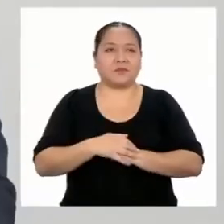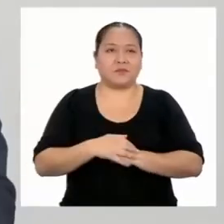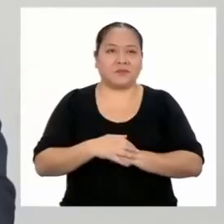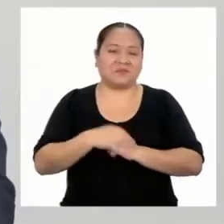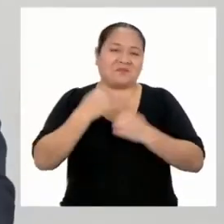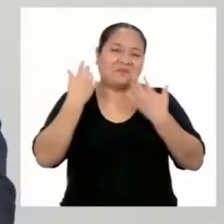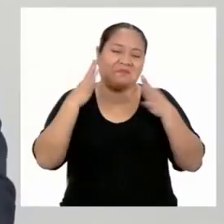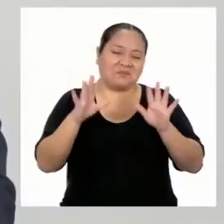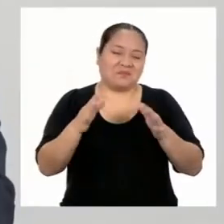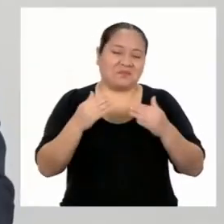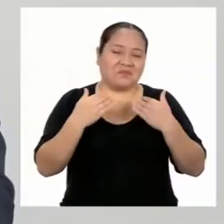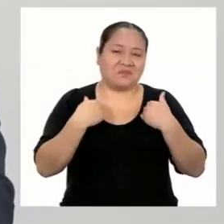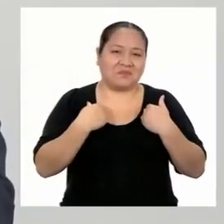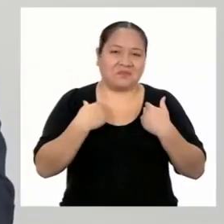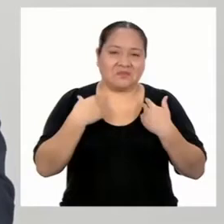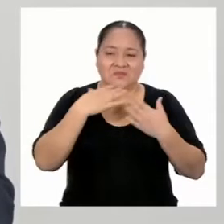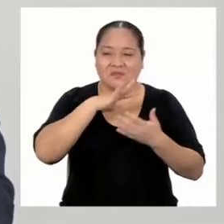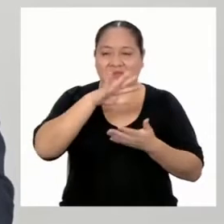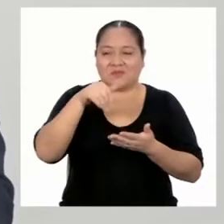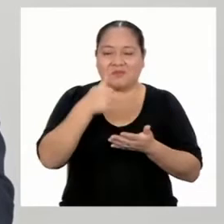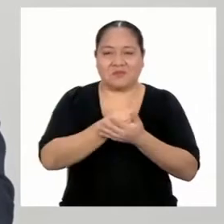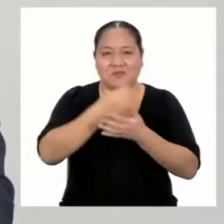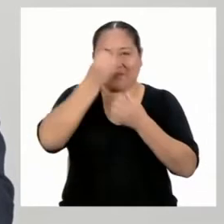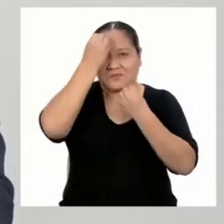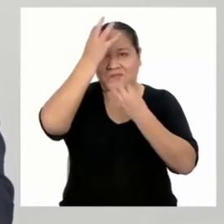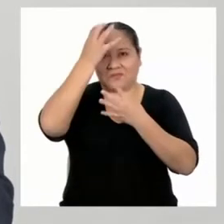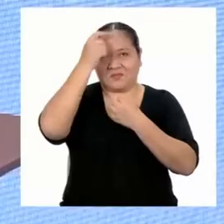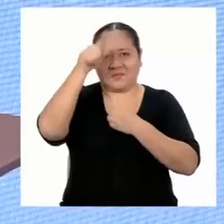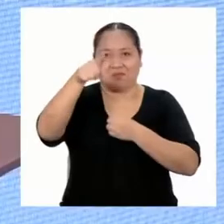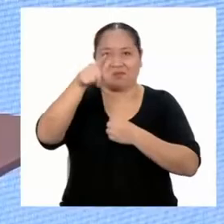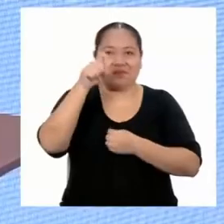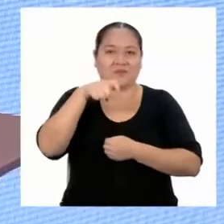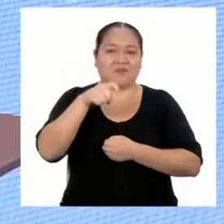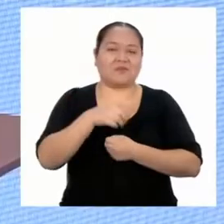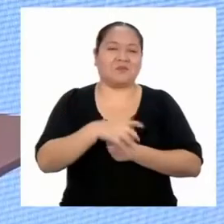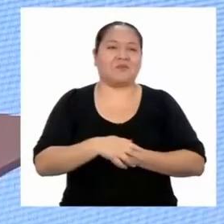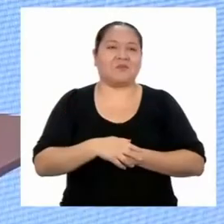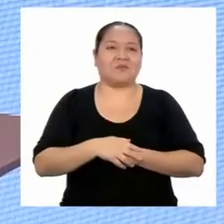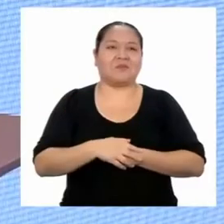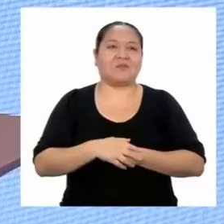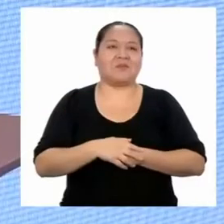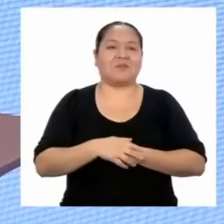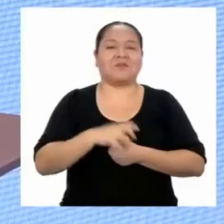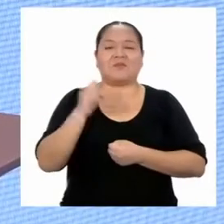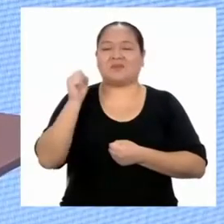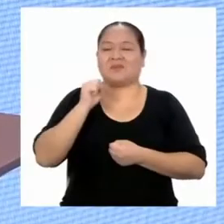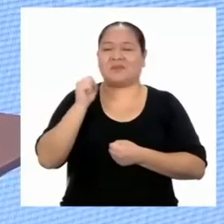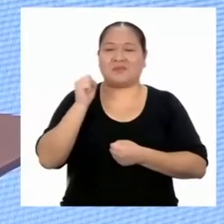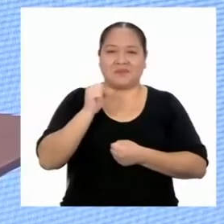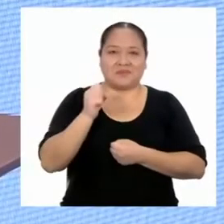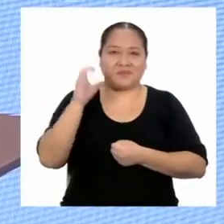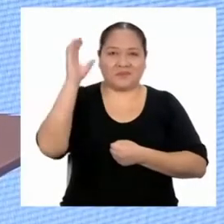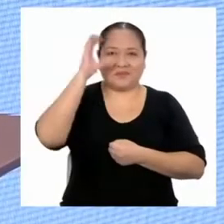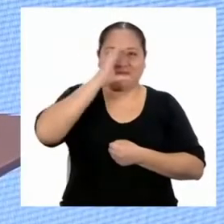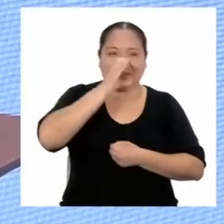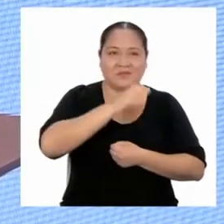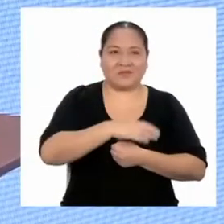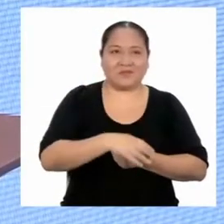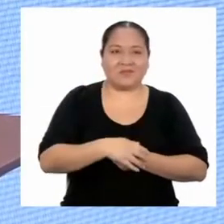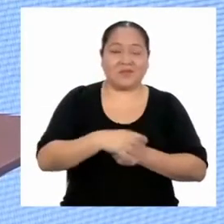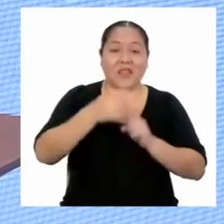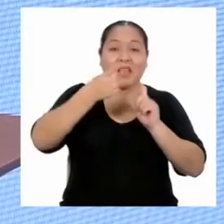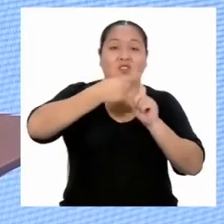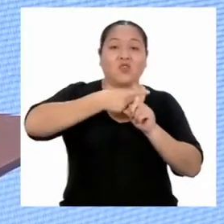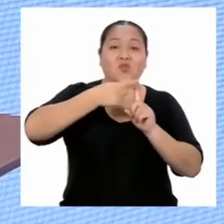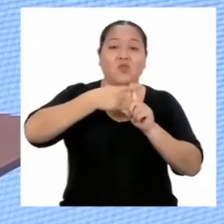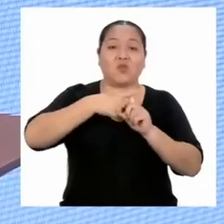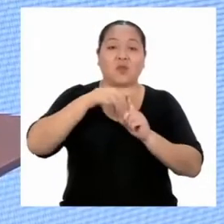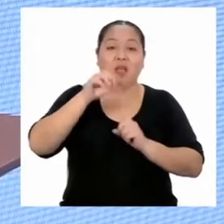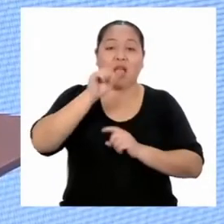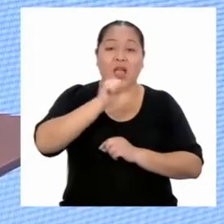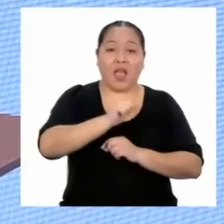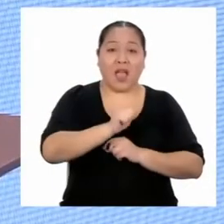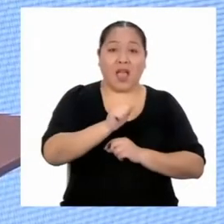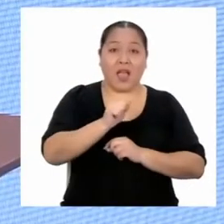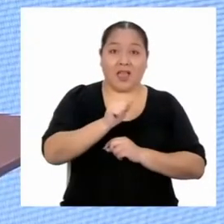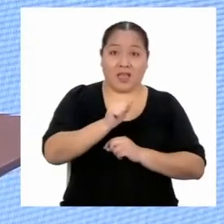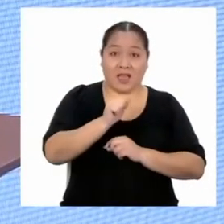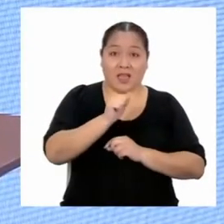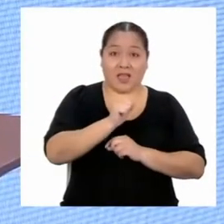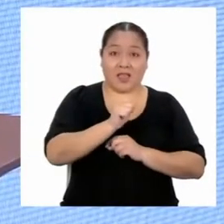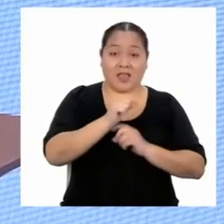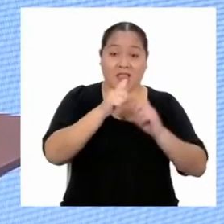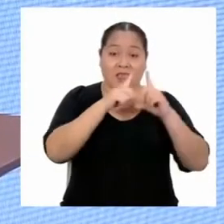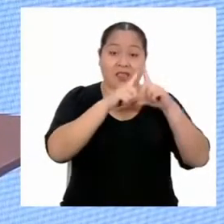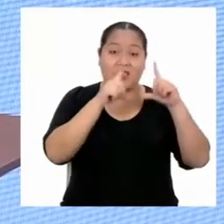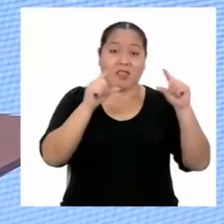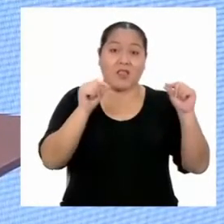ya tienes todos los datos que necesitas. Claro, lo que buscamos es la suma del área del rectángulo 1